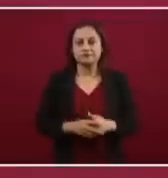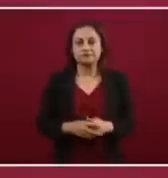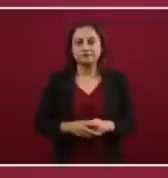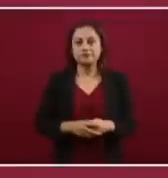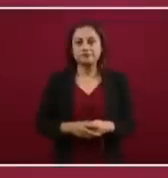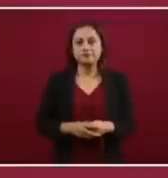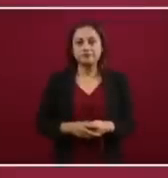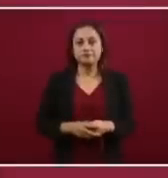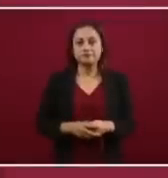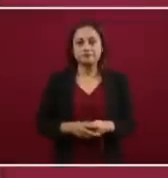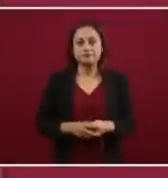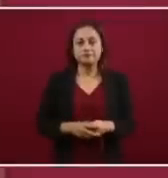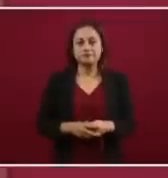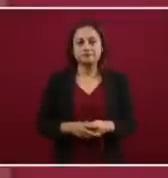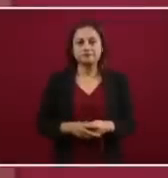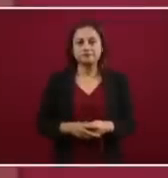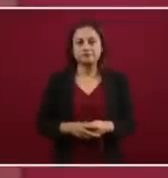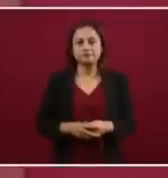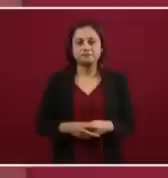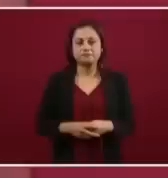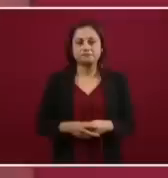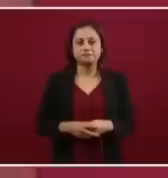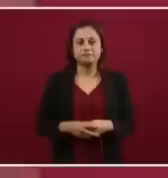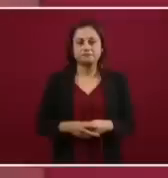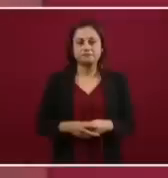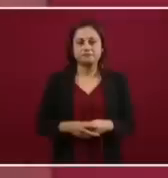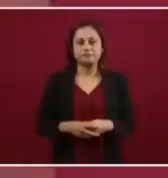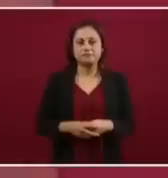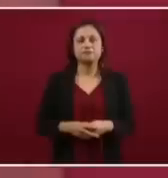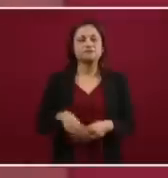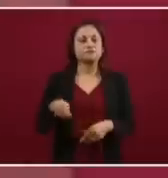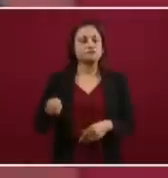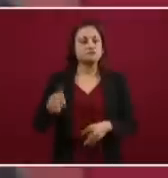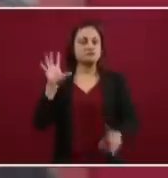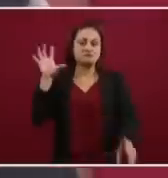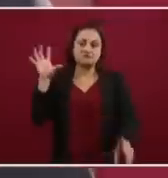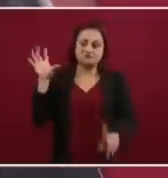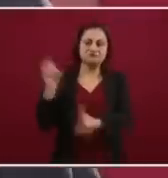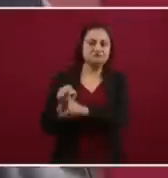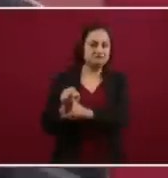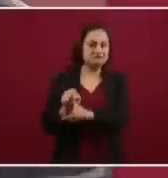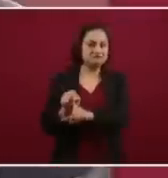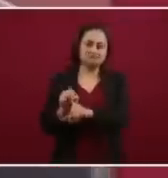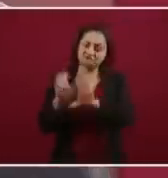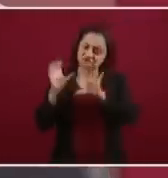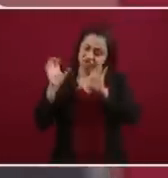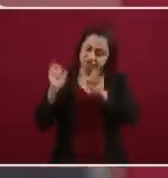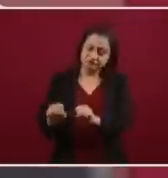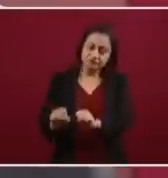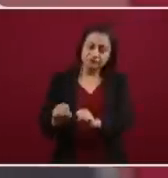nos importa detener a sangre y fuego